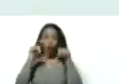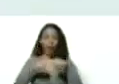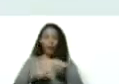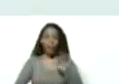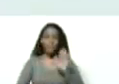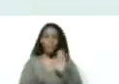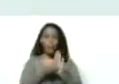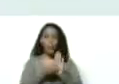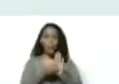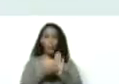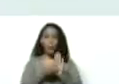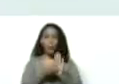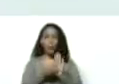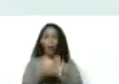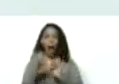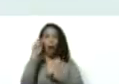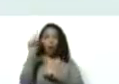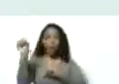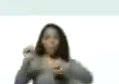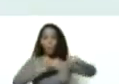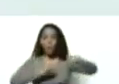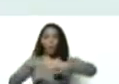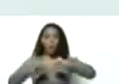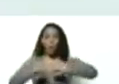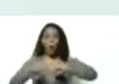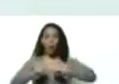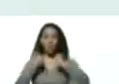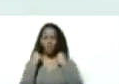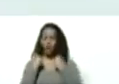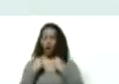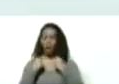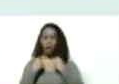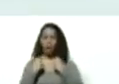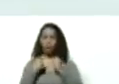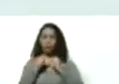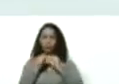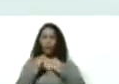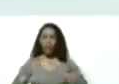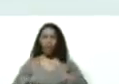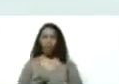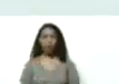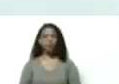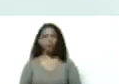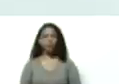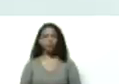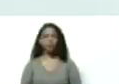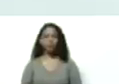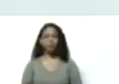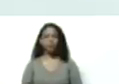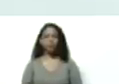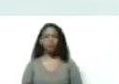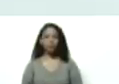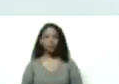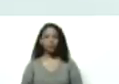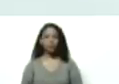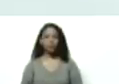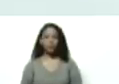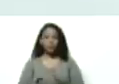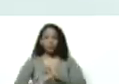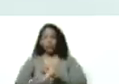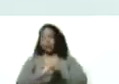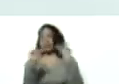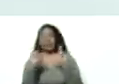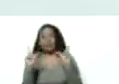en un accionar frenético, permanente. Es admirable